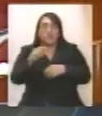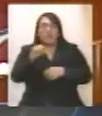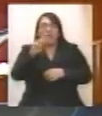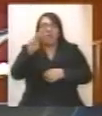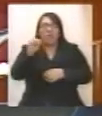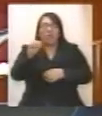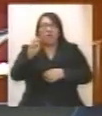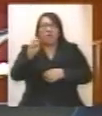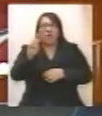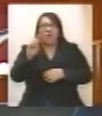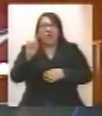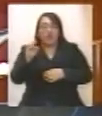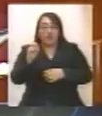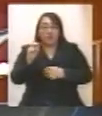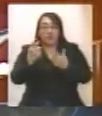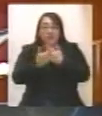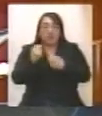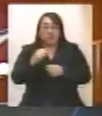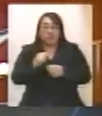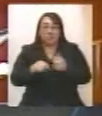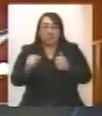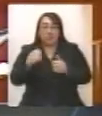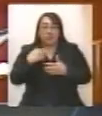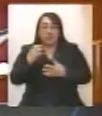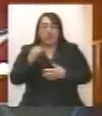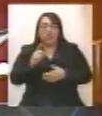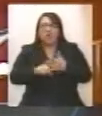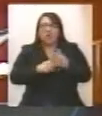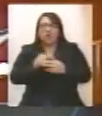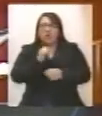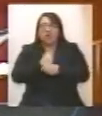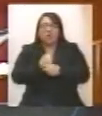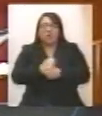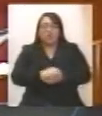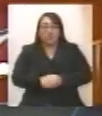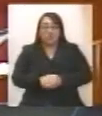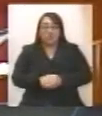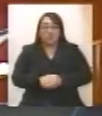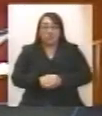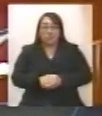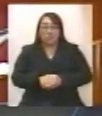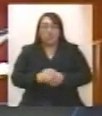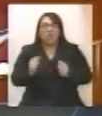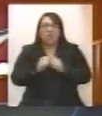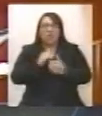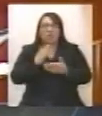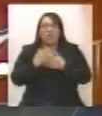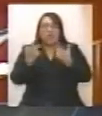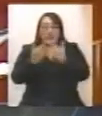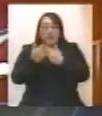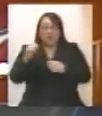Movadef, con la finalidad de neutralizar su trabajo de proselitismo terrorista.